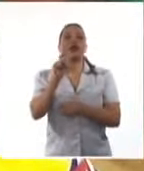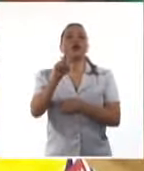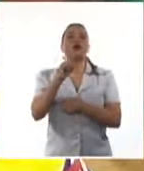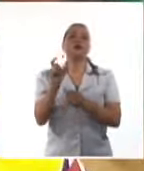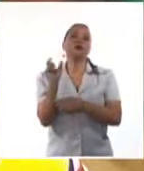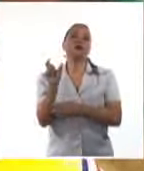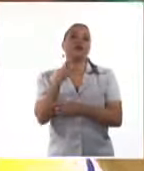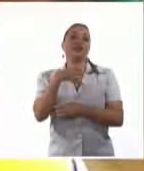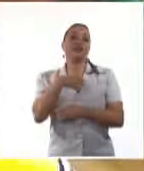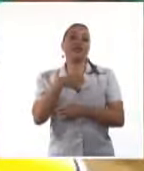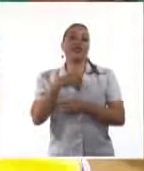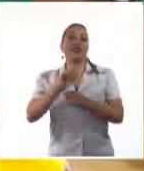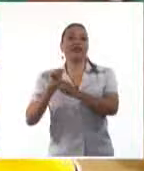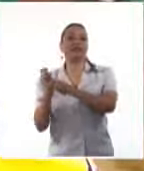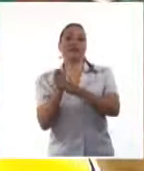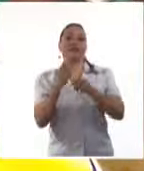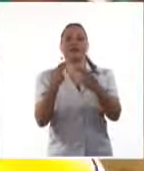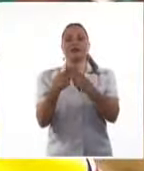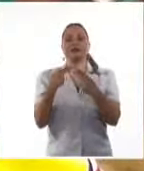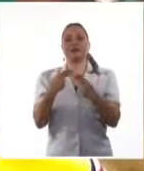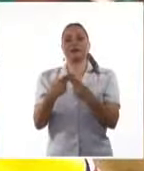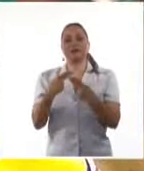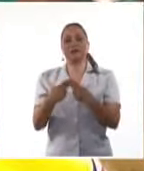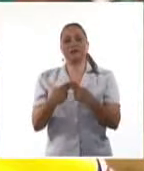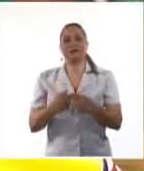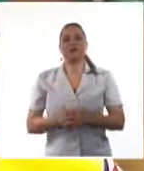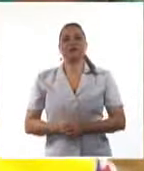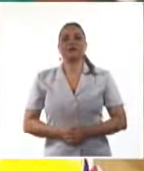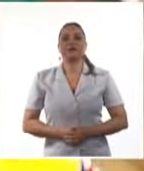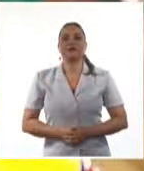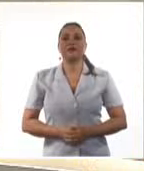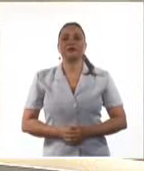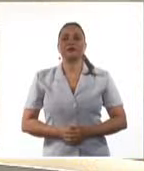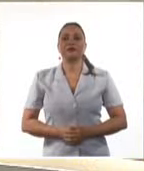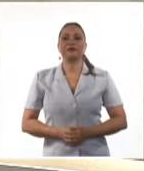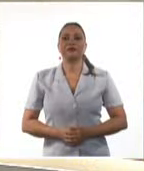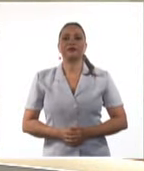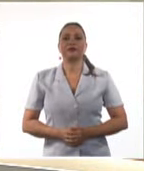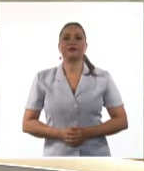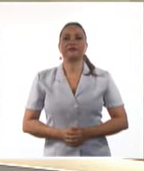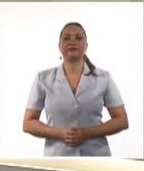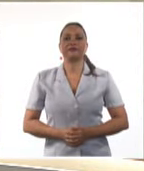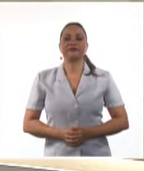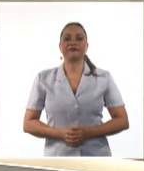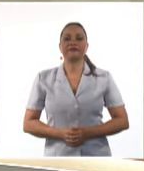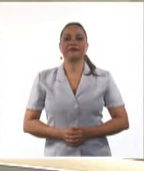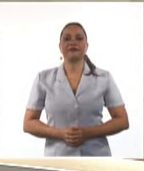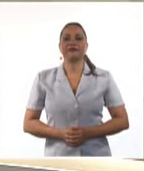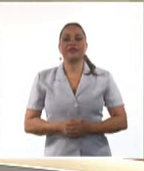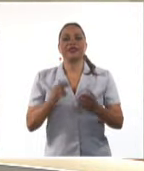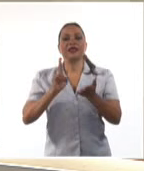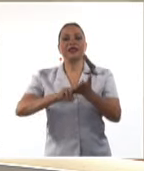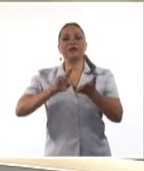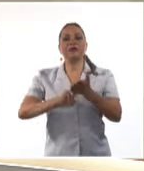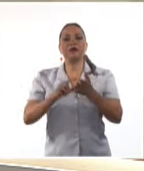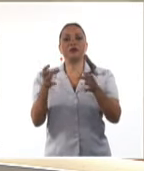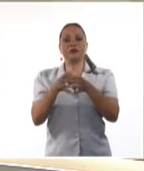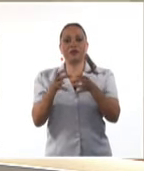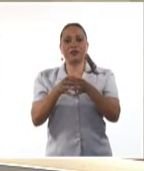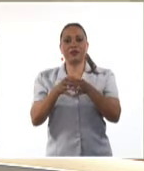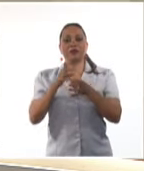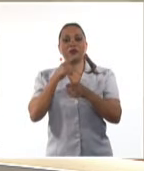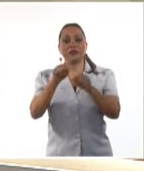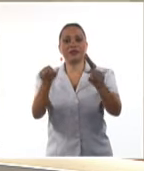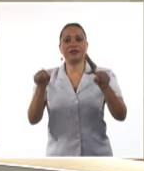la razón, cuando tú entrenas y no te entregas cada día que vienes a jugar pelota. Y el miembro del Salón de la Fama de Cooperstown,